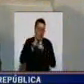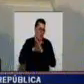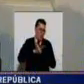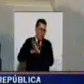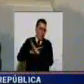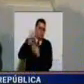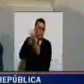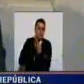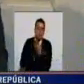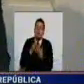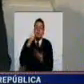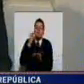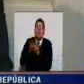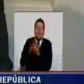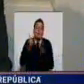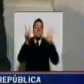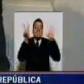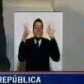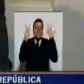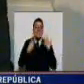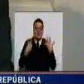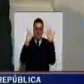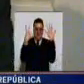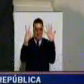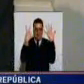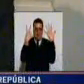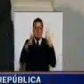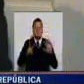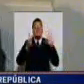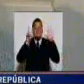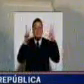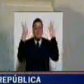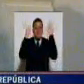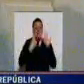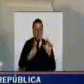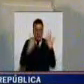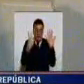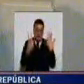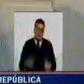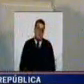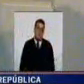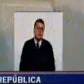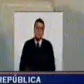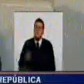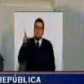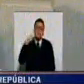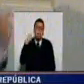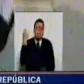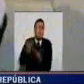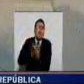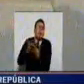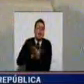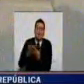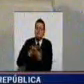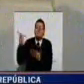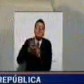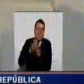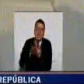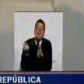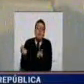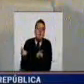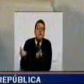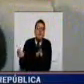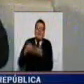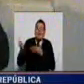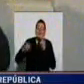subasta. O sea, les dieron 7 días. ¡7 días! Para que consiguieran todos los papeles, para que se